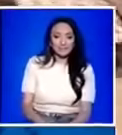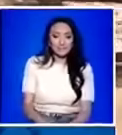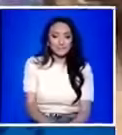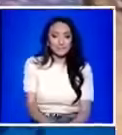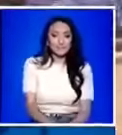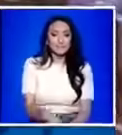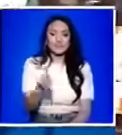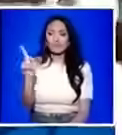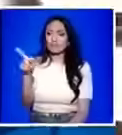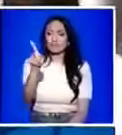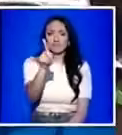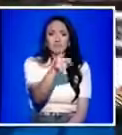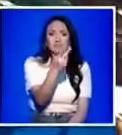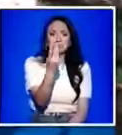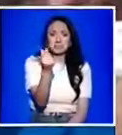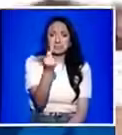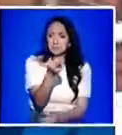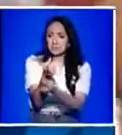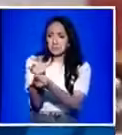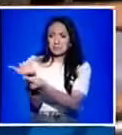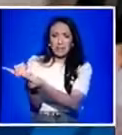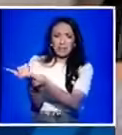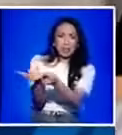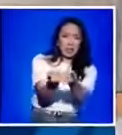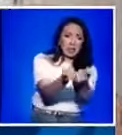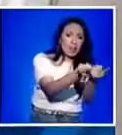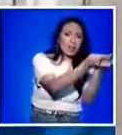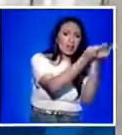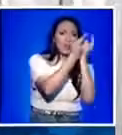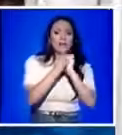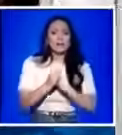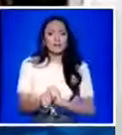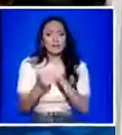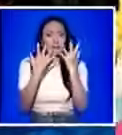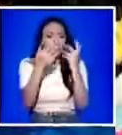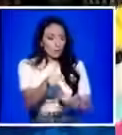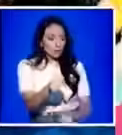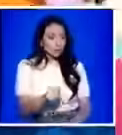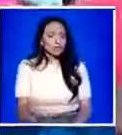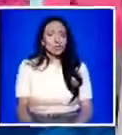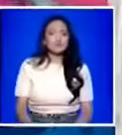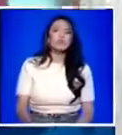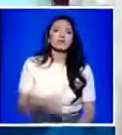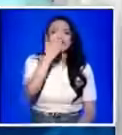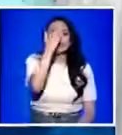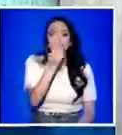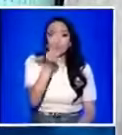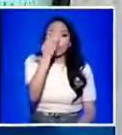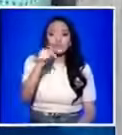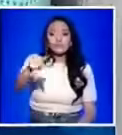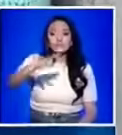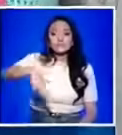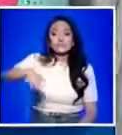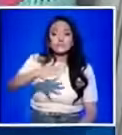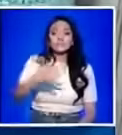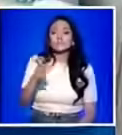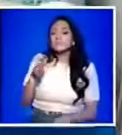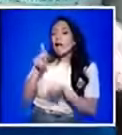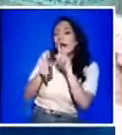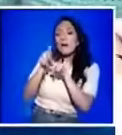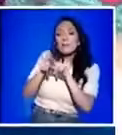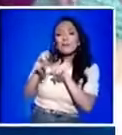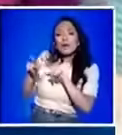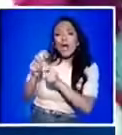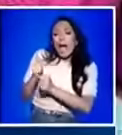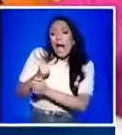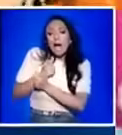tienen una variedad, alcancías, hechos todos a mano. Muy buenos días, ¿cómo están? Tengo los amigurumis, muñequitos de